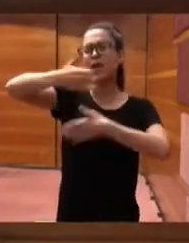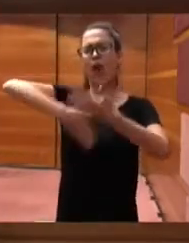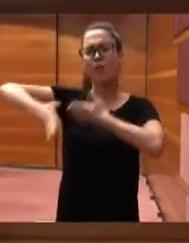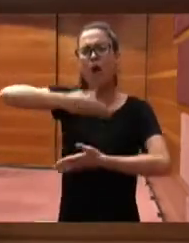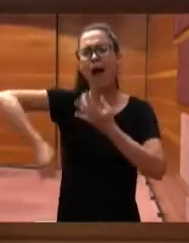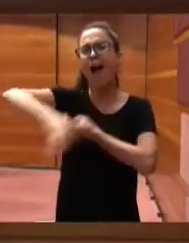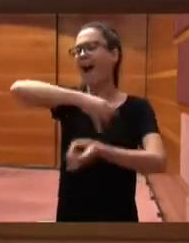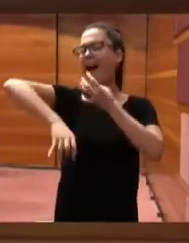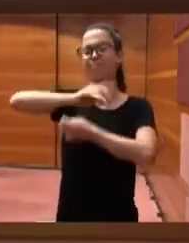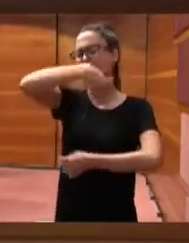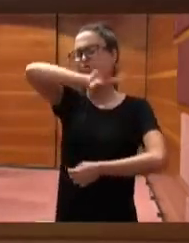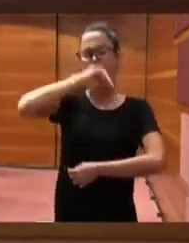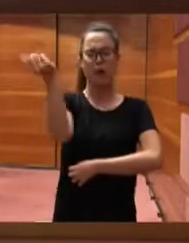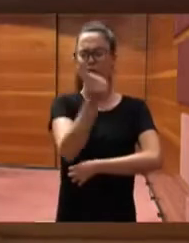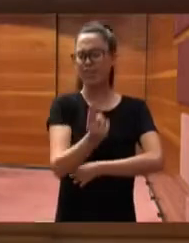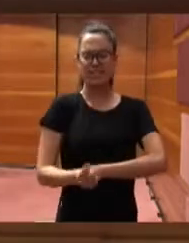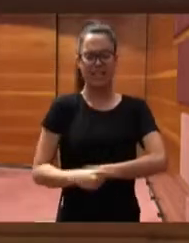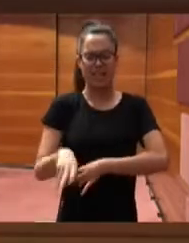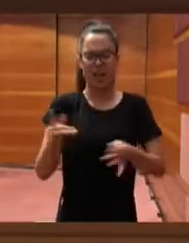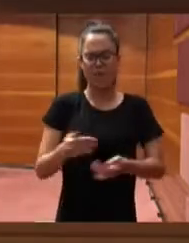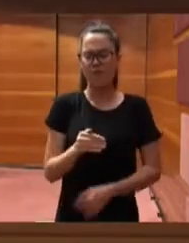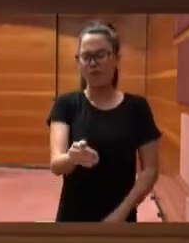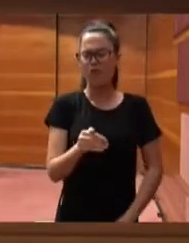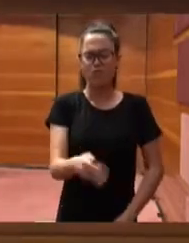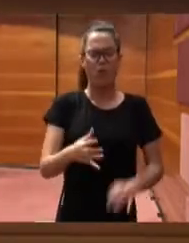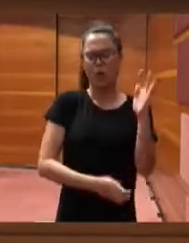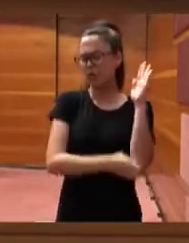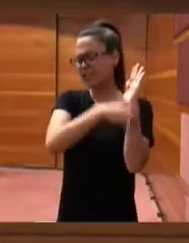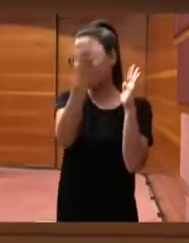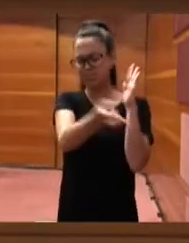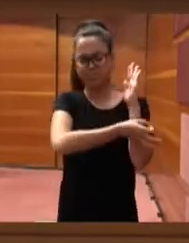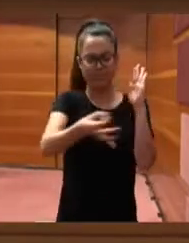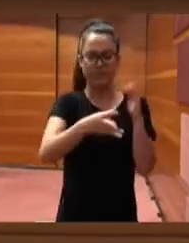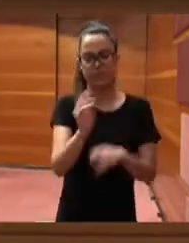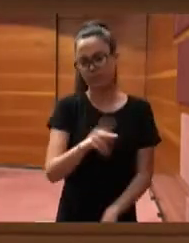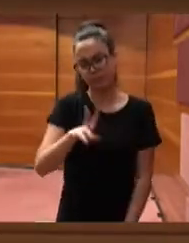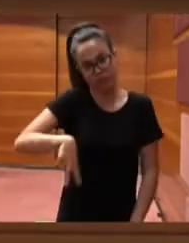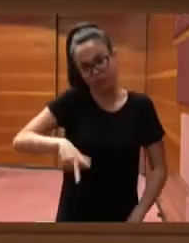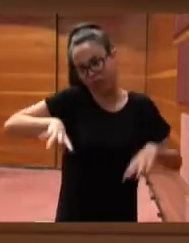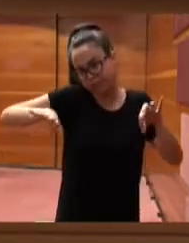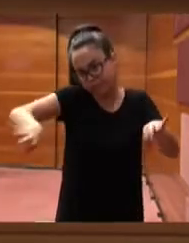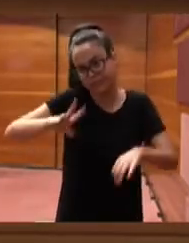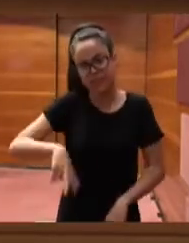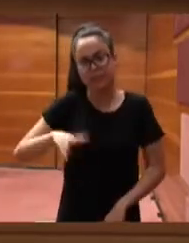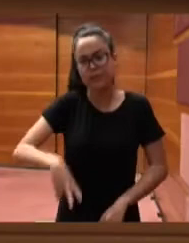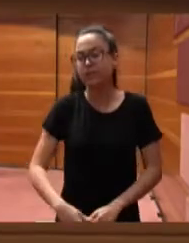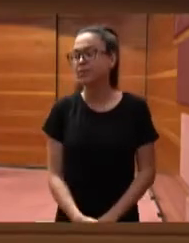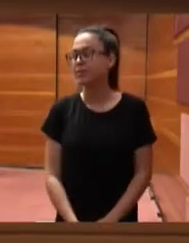diseñar un futuro para nuestro portal común en el que el ascensor va a estar siempre perfecto y tal, ¿no? No, nunca. ¿Por qué?